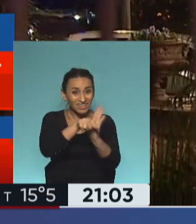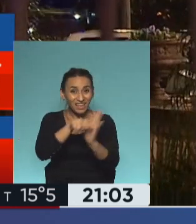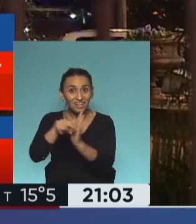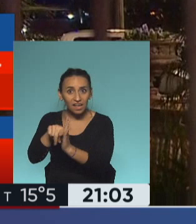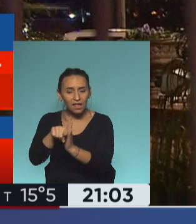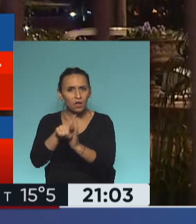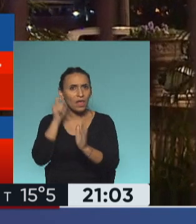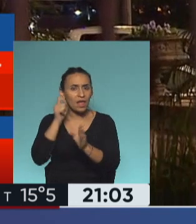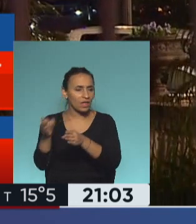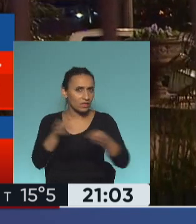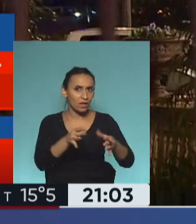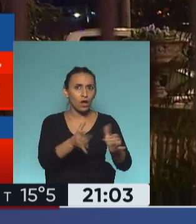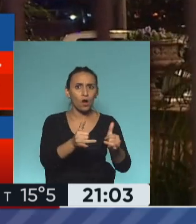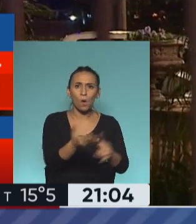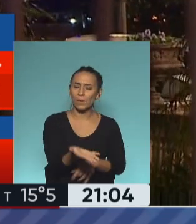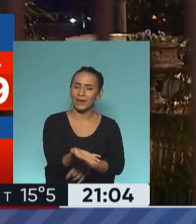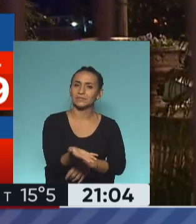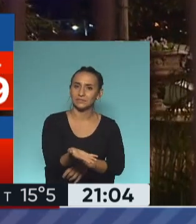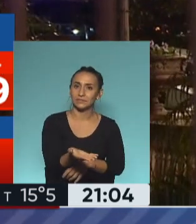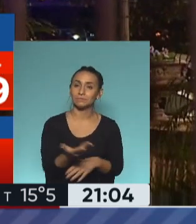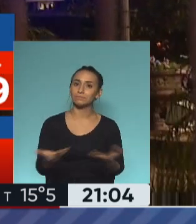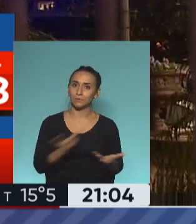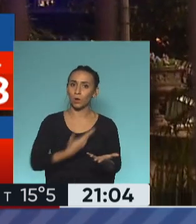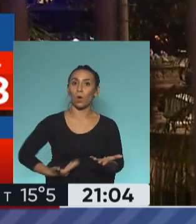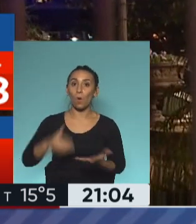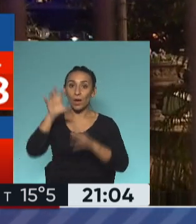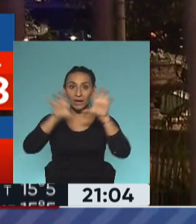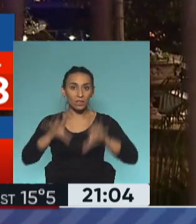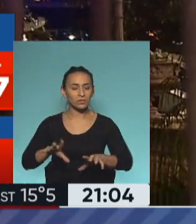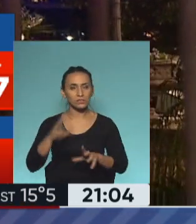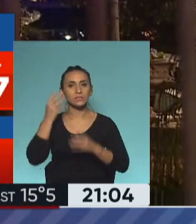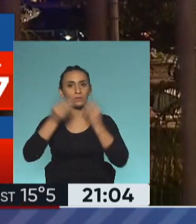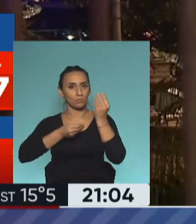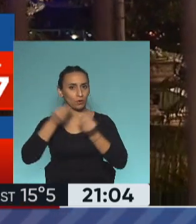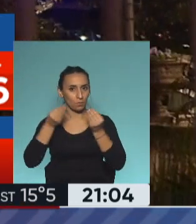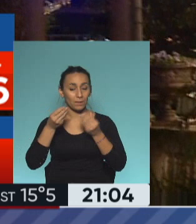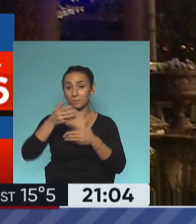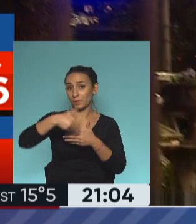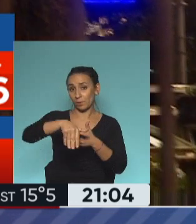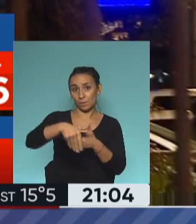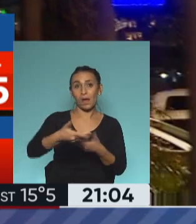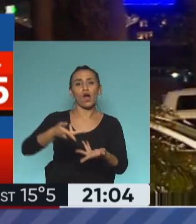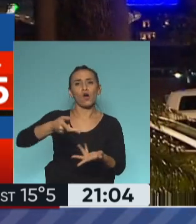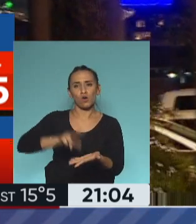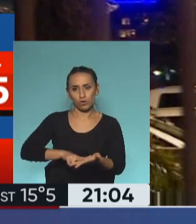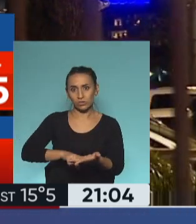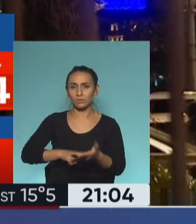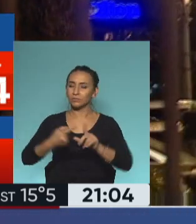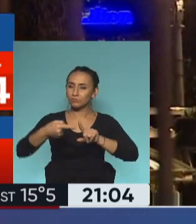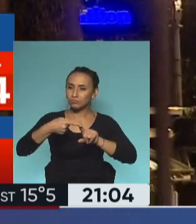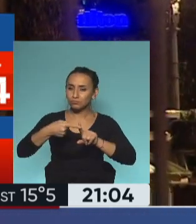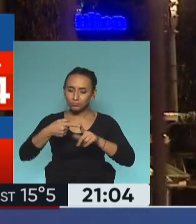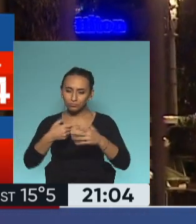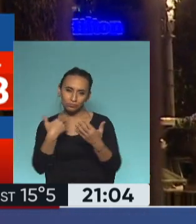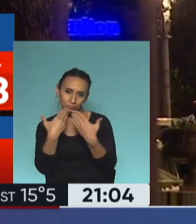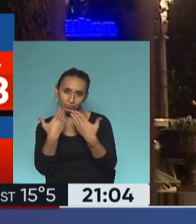y mucho a todos los gobernadores. Se volverá a hablar en estos días, a partir de este